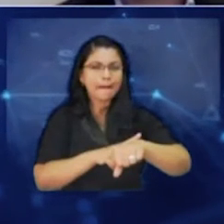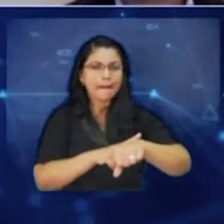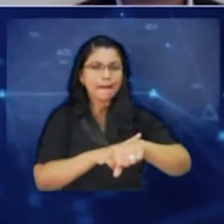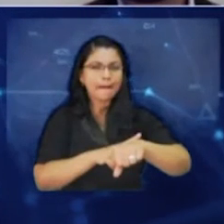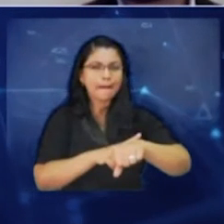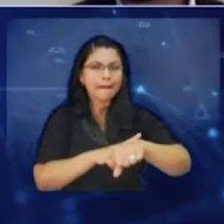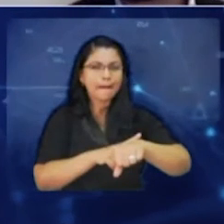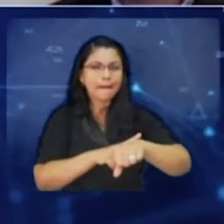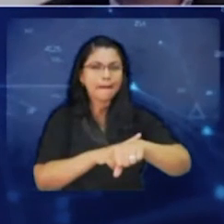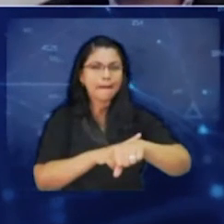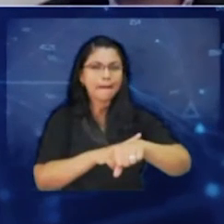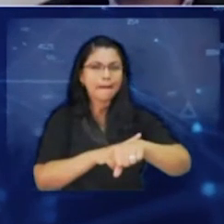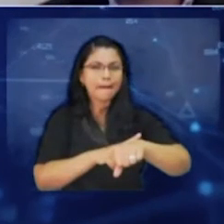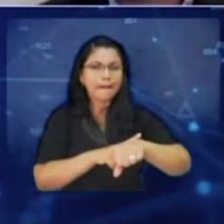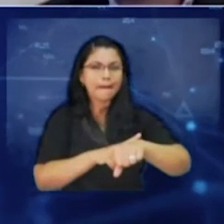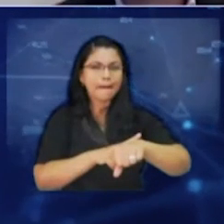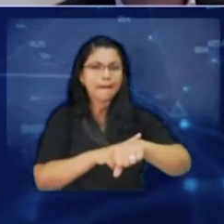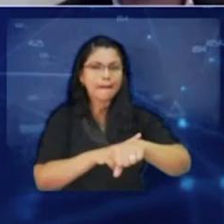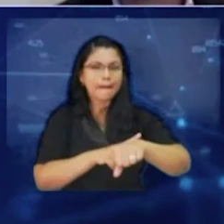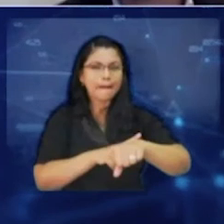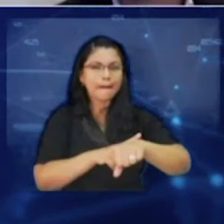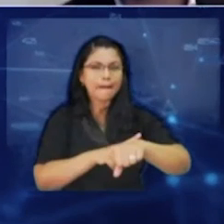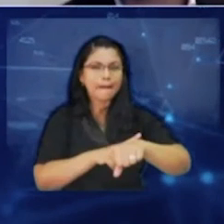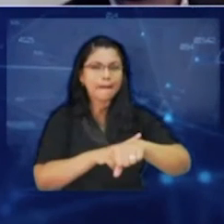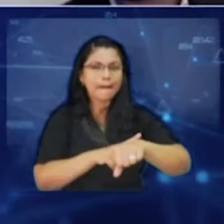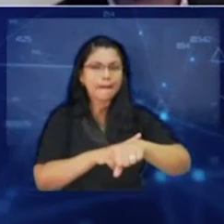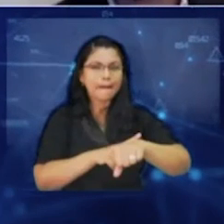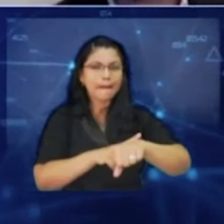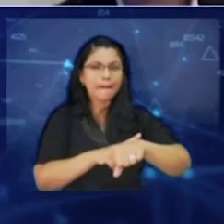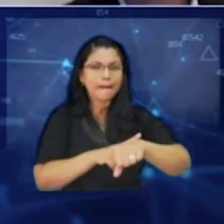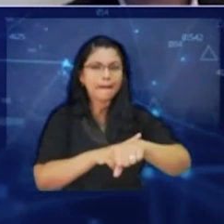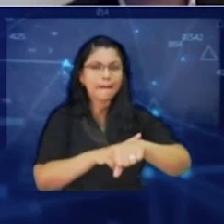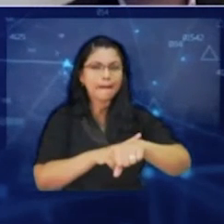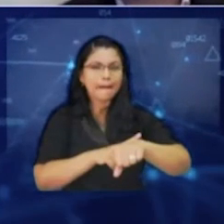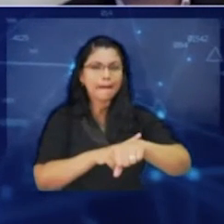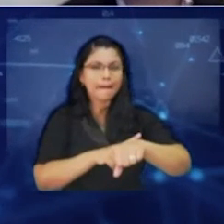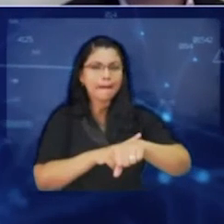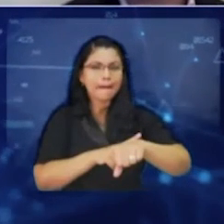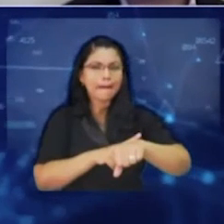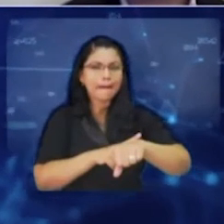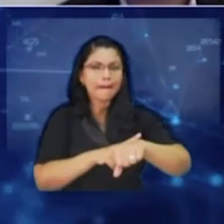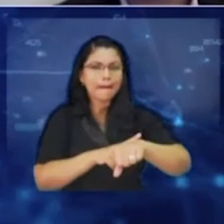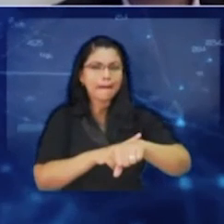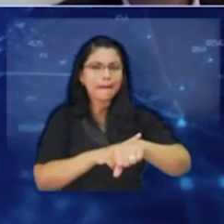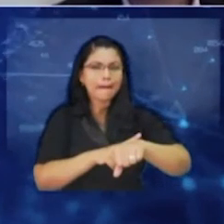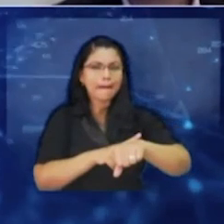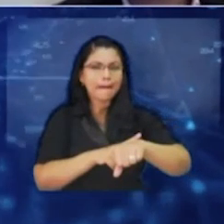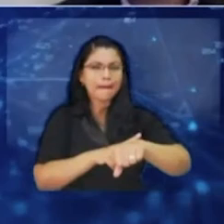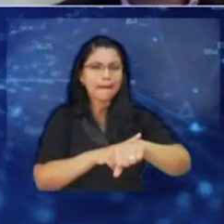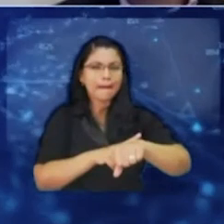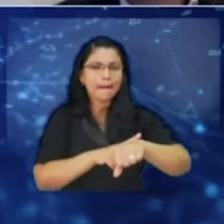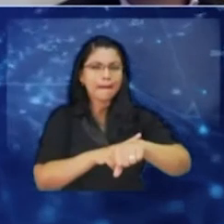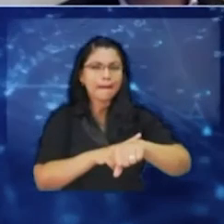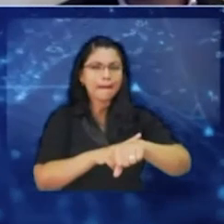OIT, en el artículo 22, que tiene que ver con la protección, la operación de los sistemas no geos y la protección de los sistemas geos, ¿no? Desde